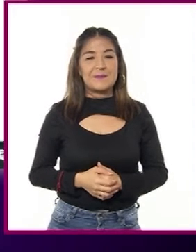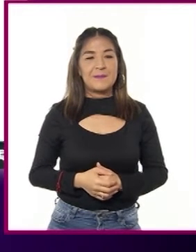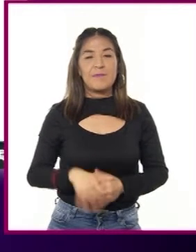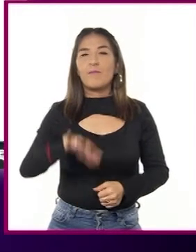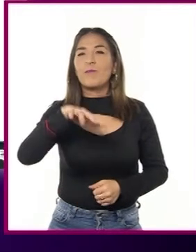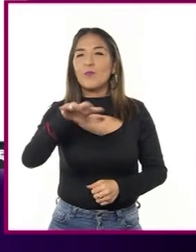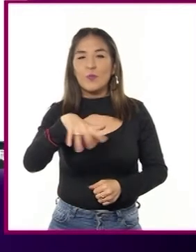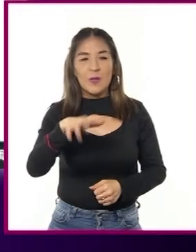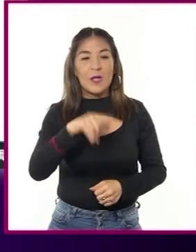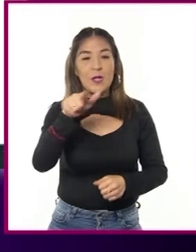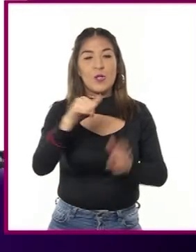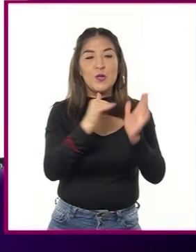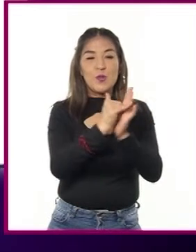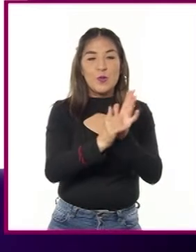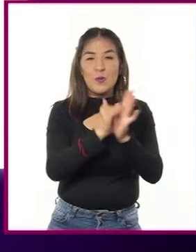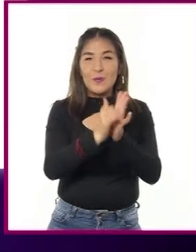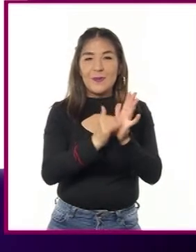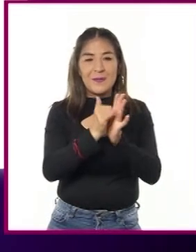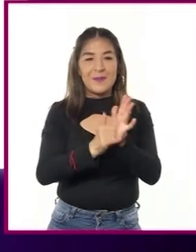busquemos en YouTube.